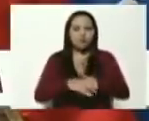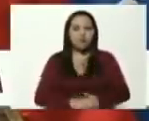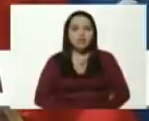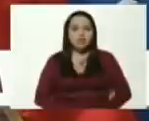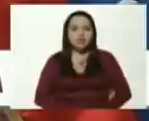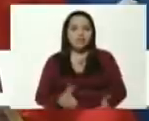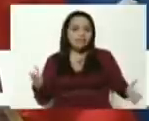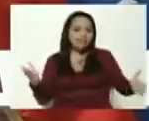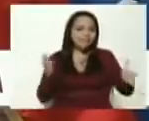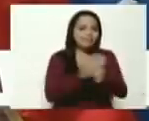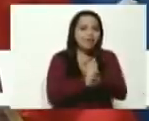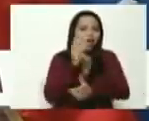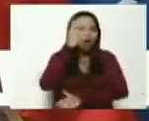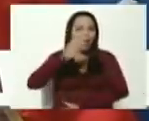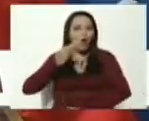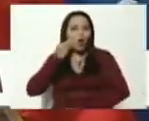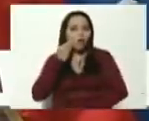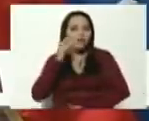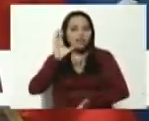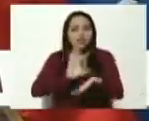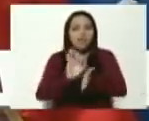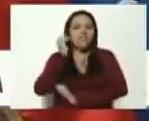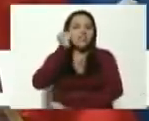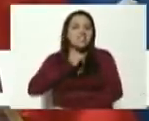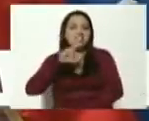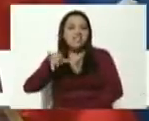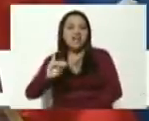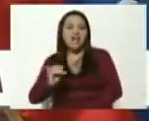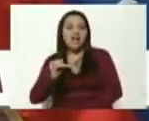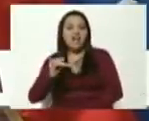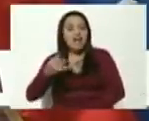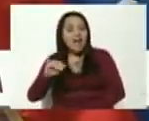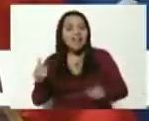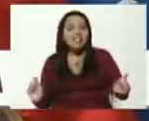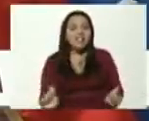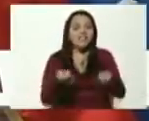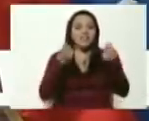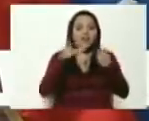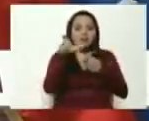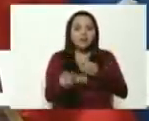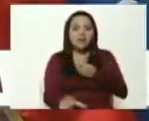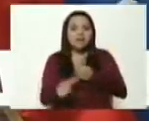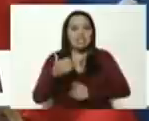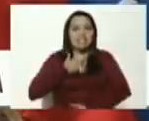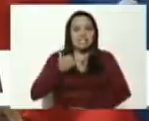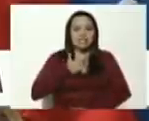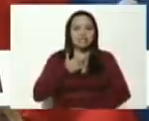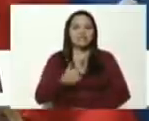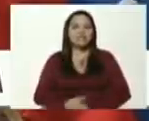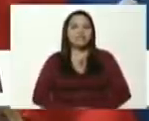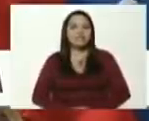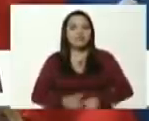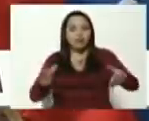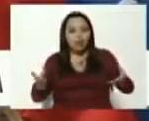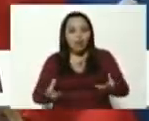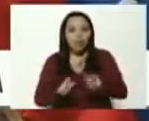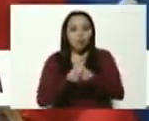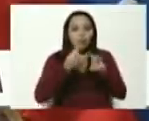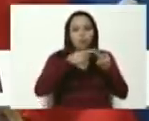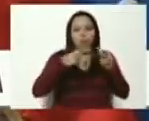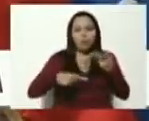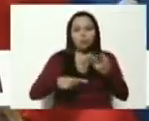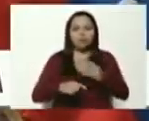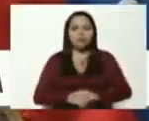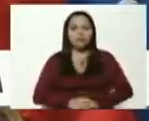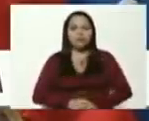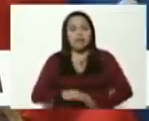al adolescente en la ciudad de Valencia, donde fue rescatada por funcionarios adscritos al 6CPC, junto a otras tres